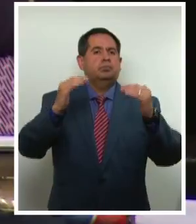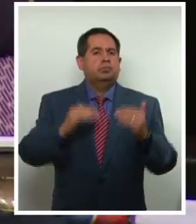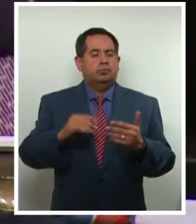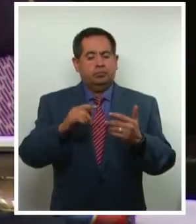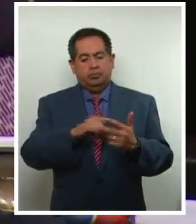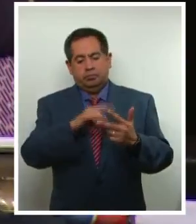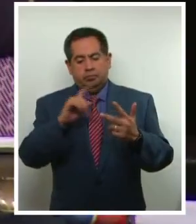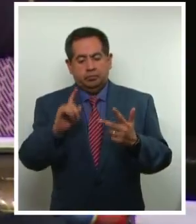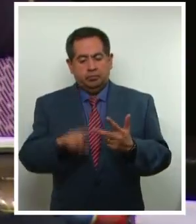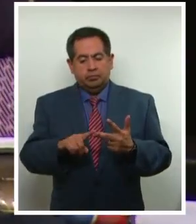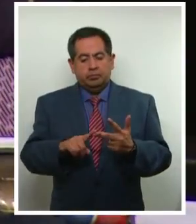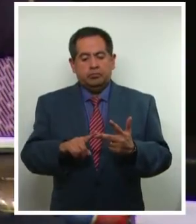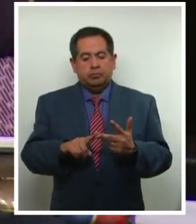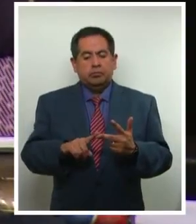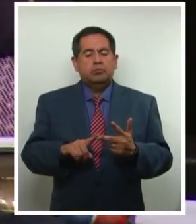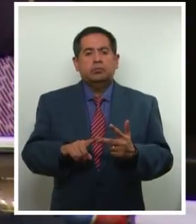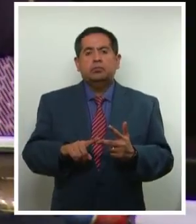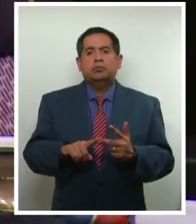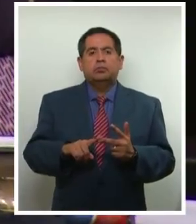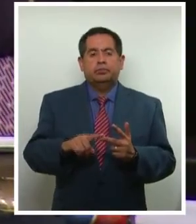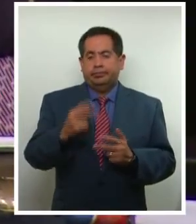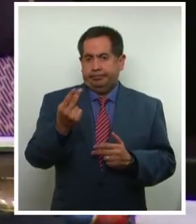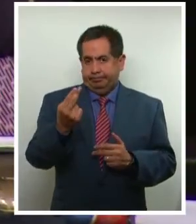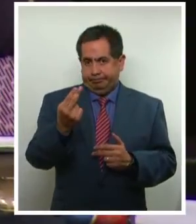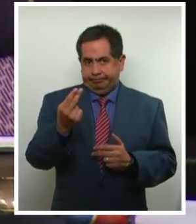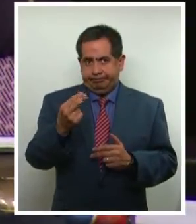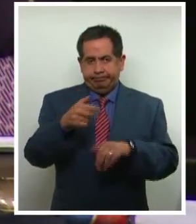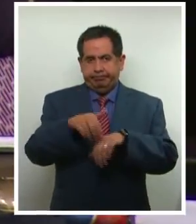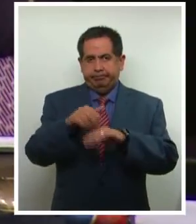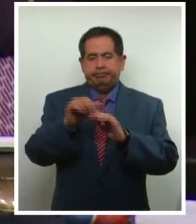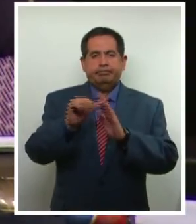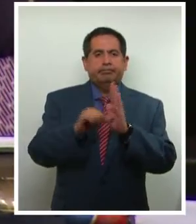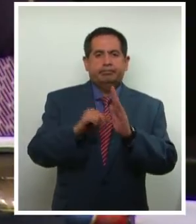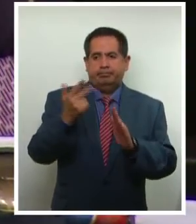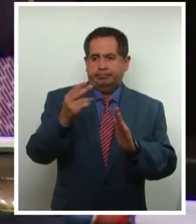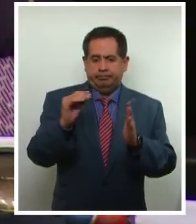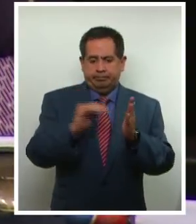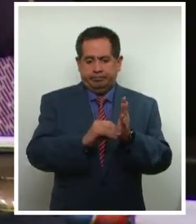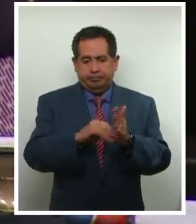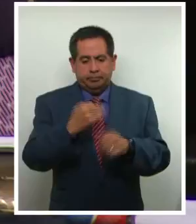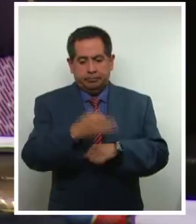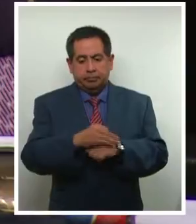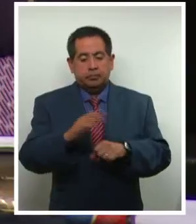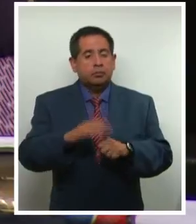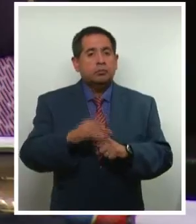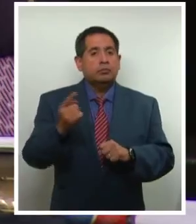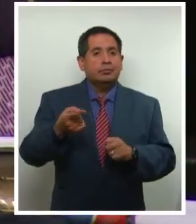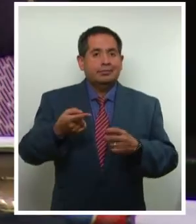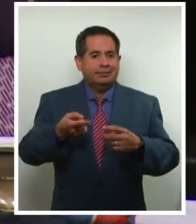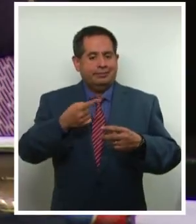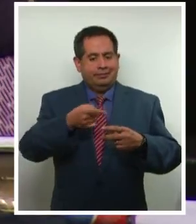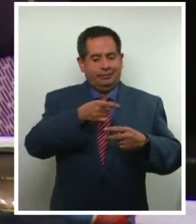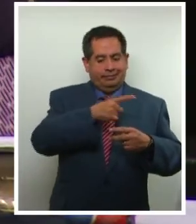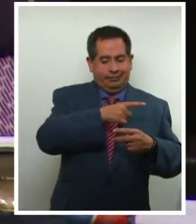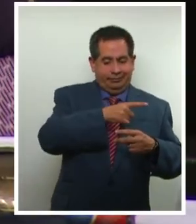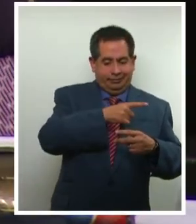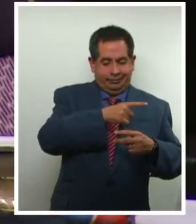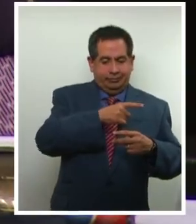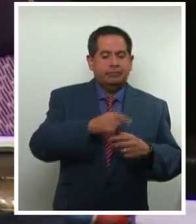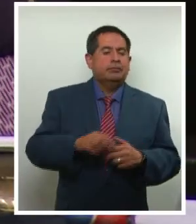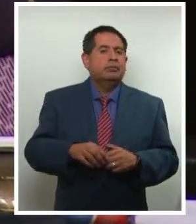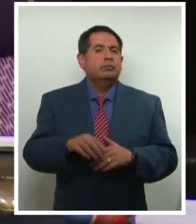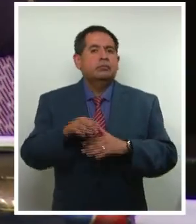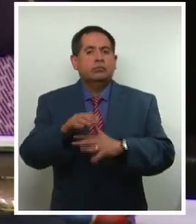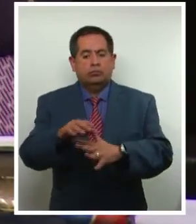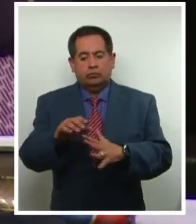vamos hasta el 25º de la reserva, porque los anteriores tienen